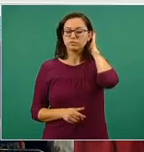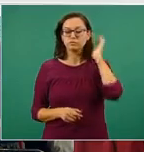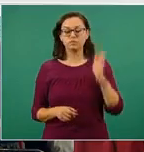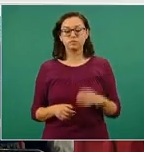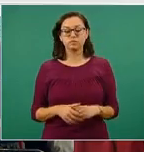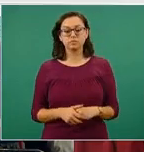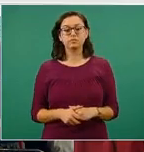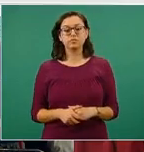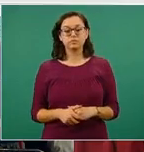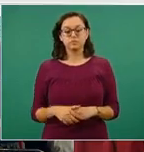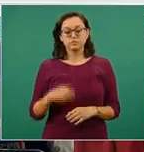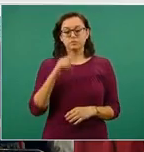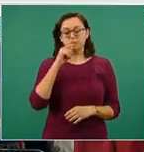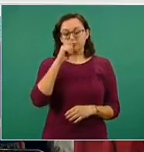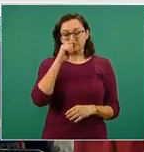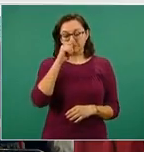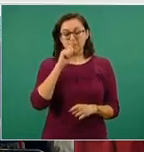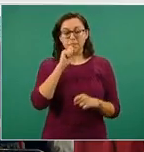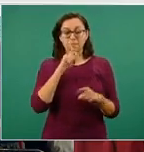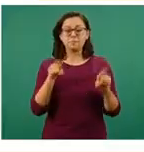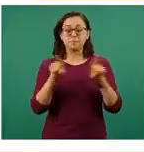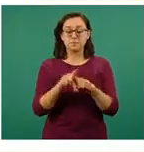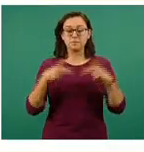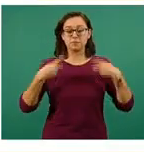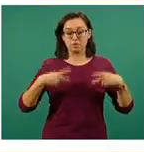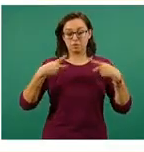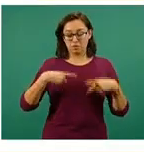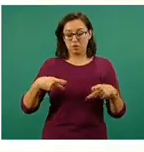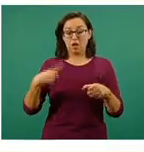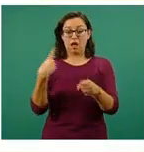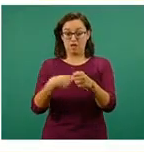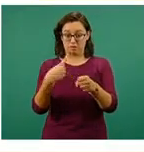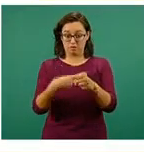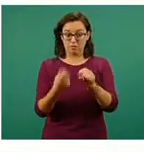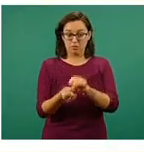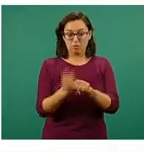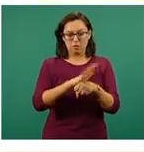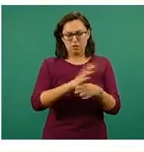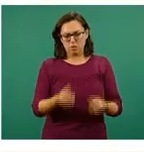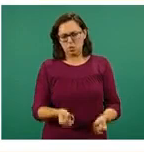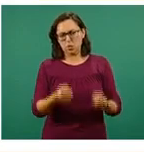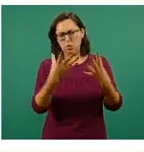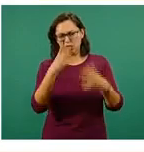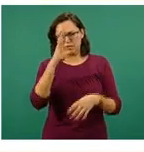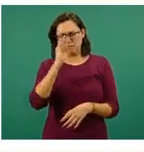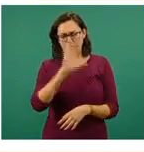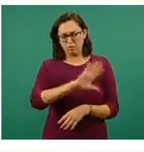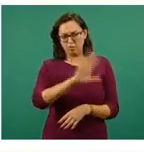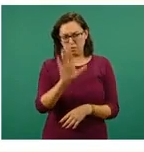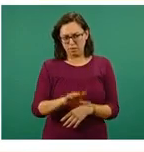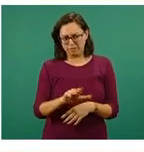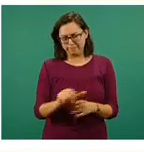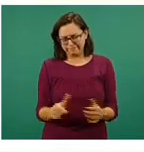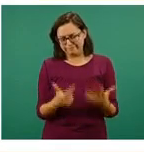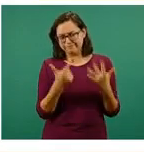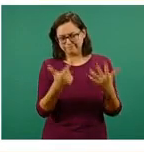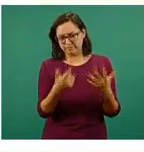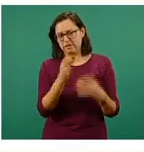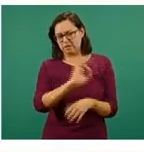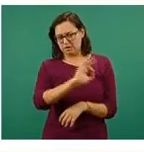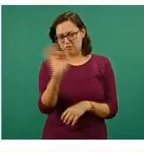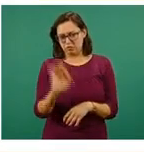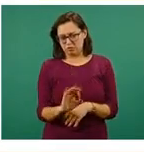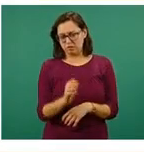letalidad, actualmente en 7%, también con un descenso de 1 punto porcentual con respecto